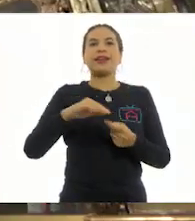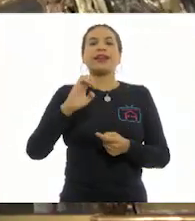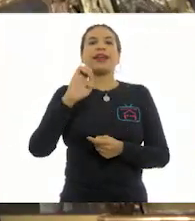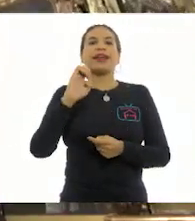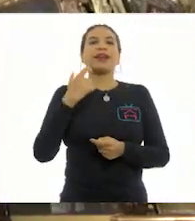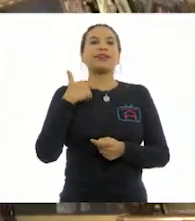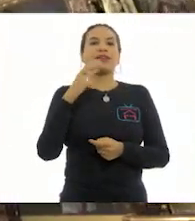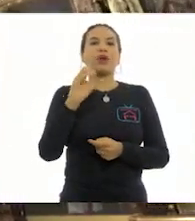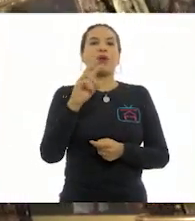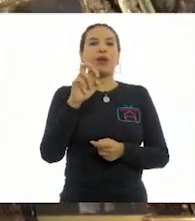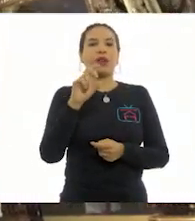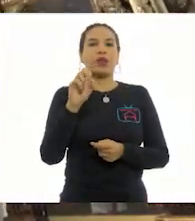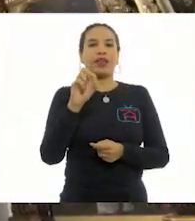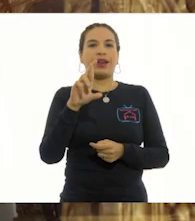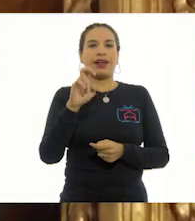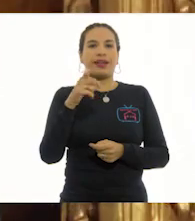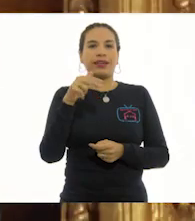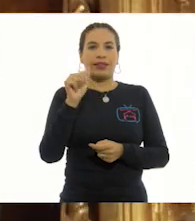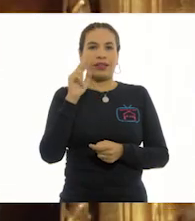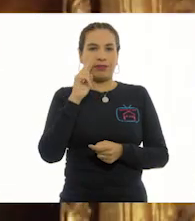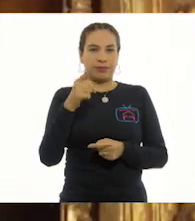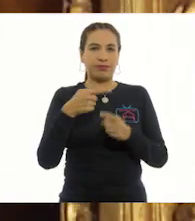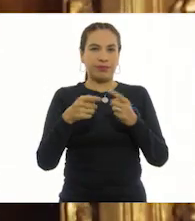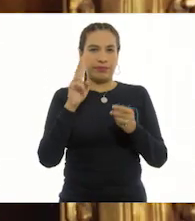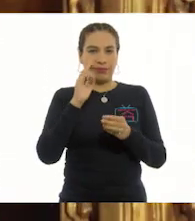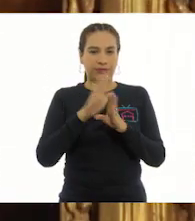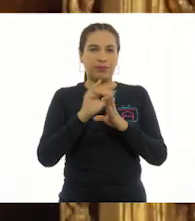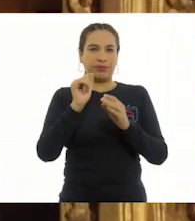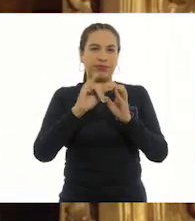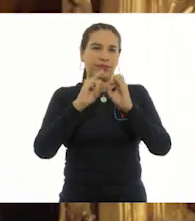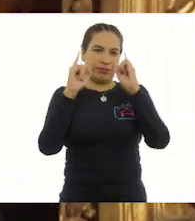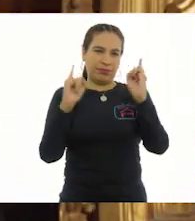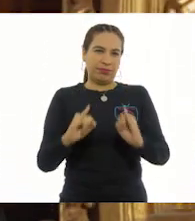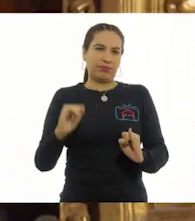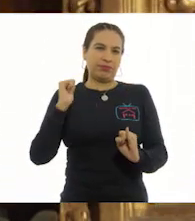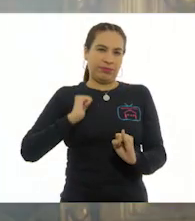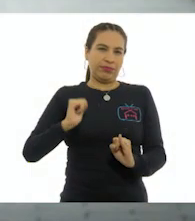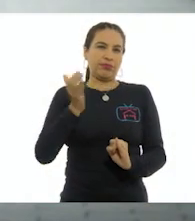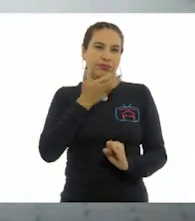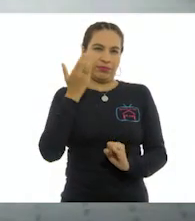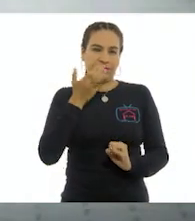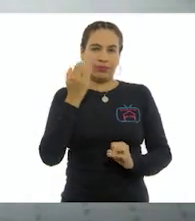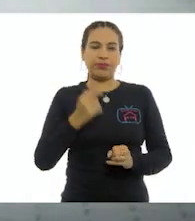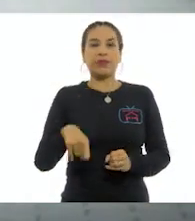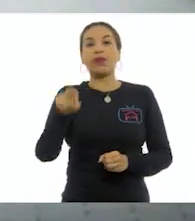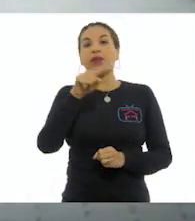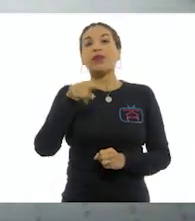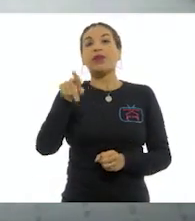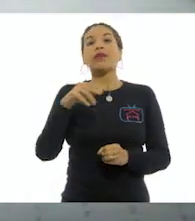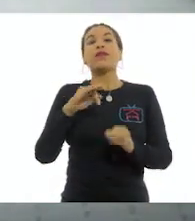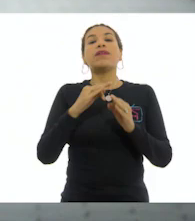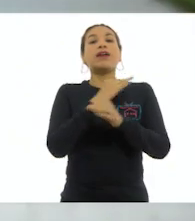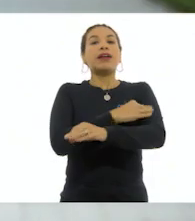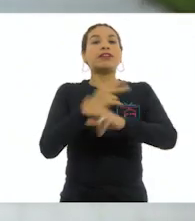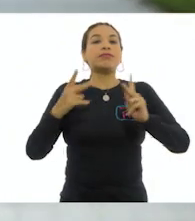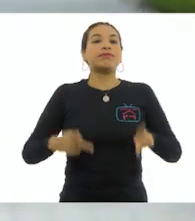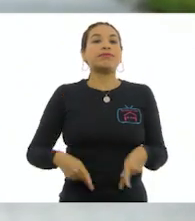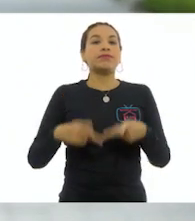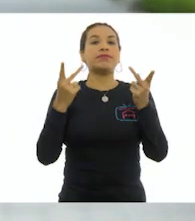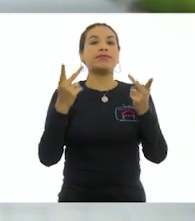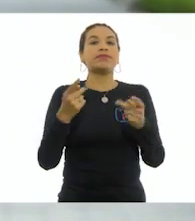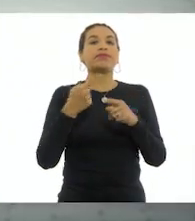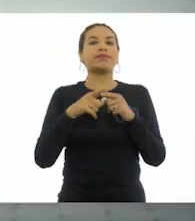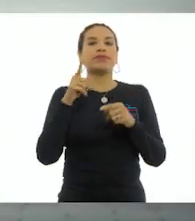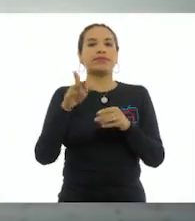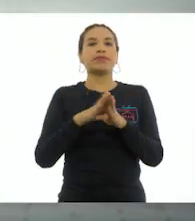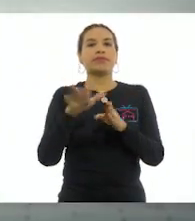en el centro histórico. Y él aparece ahí en bulto, que eso se acostumbraba. Esta familia se la vendió a la Compañía